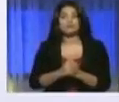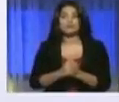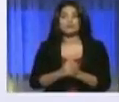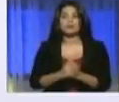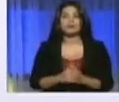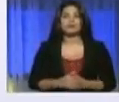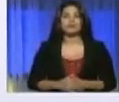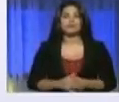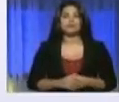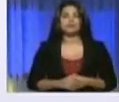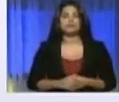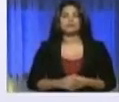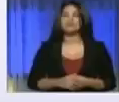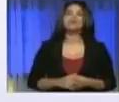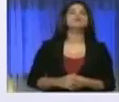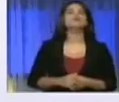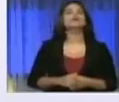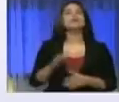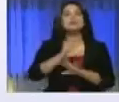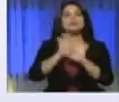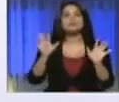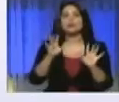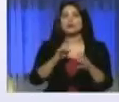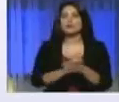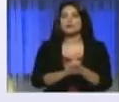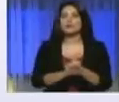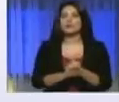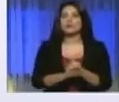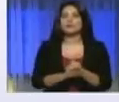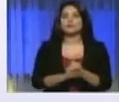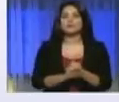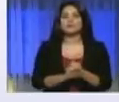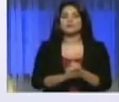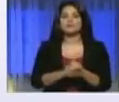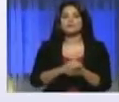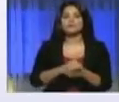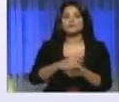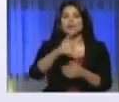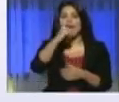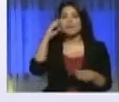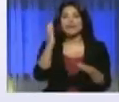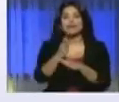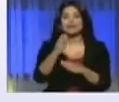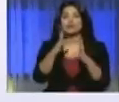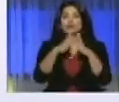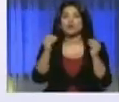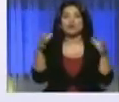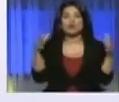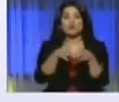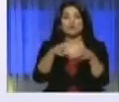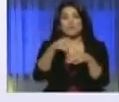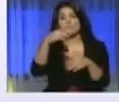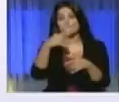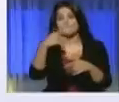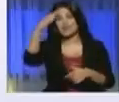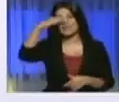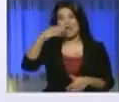Estamos enfrentando varias amenazas. Uno es la amenaza de las bandas criminales paramilitarizadas.